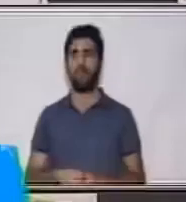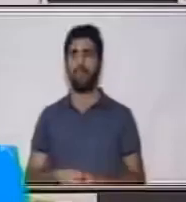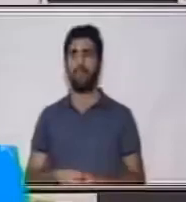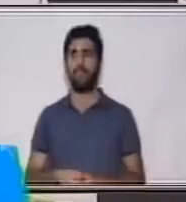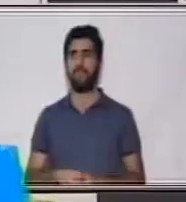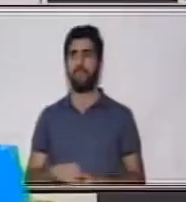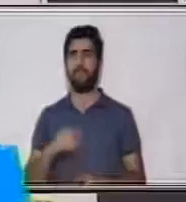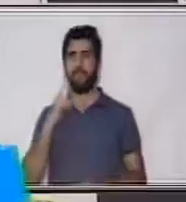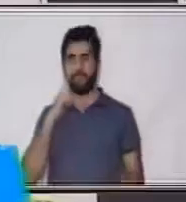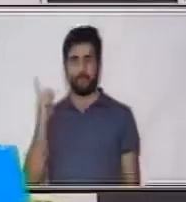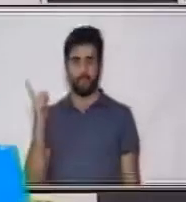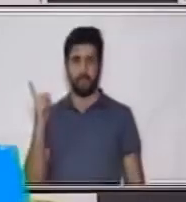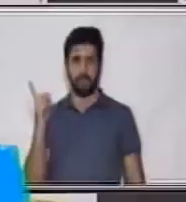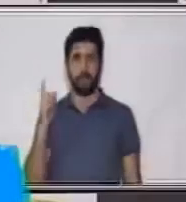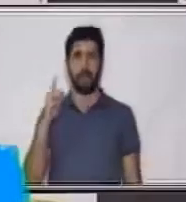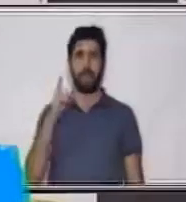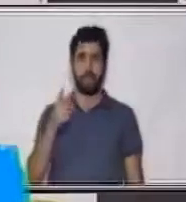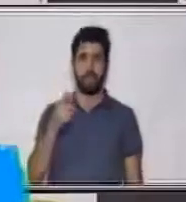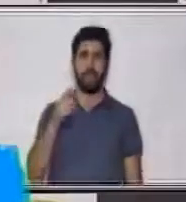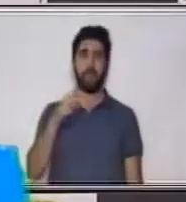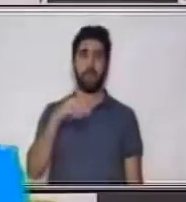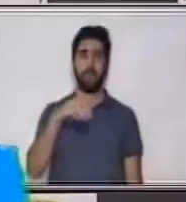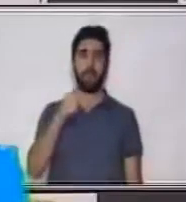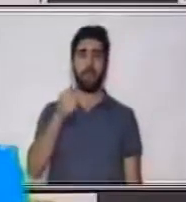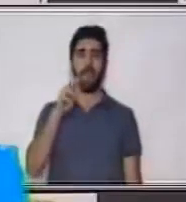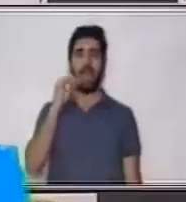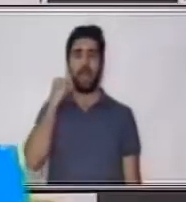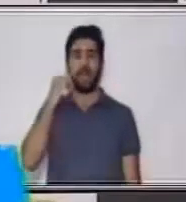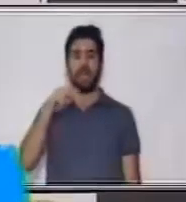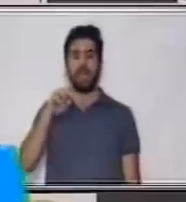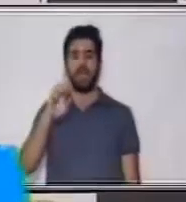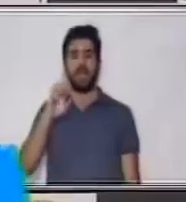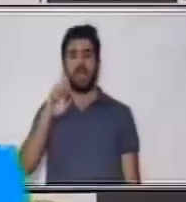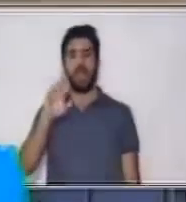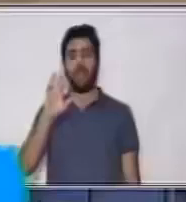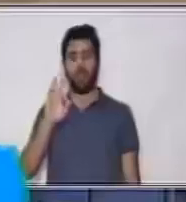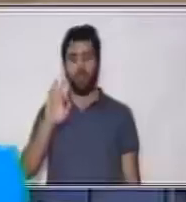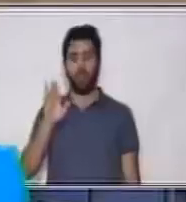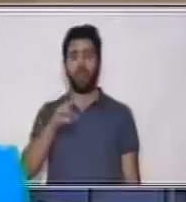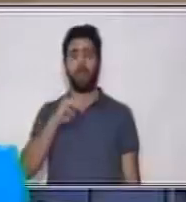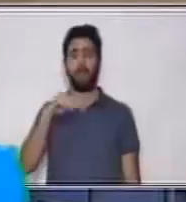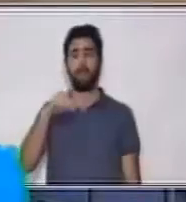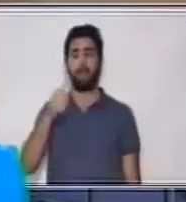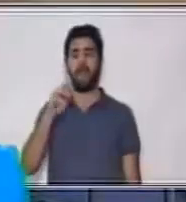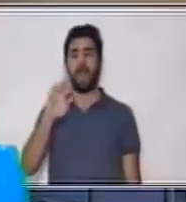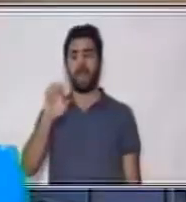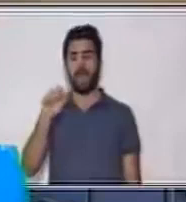marinero, marítimo, marea, marejada.